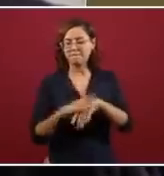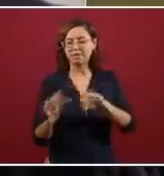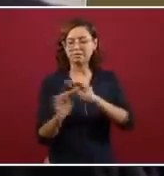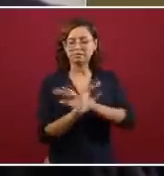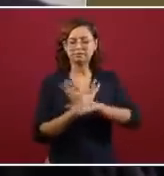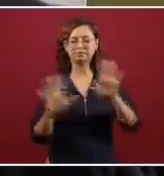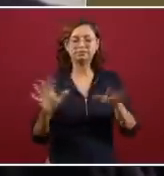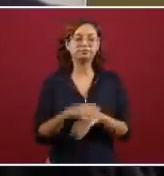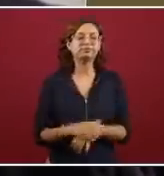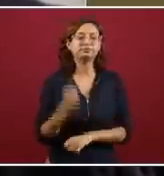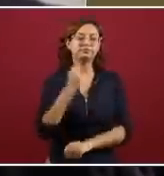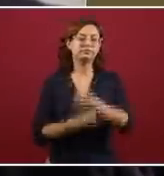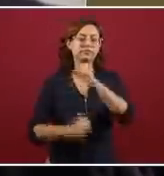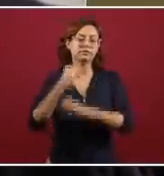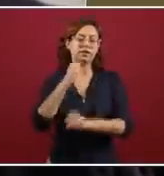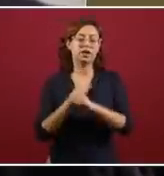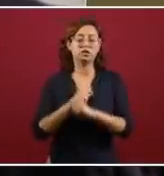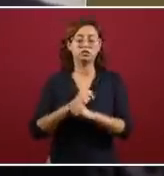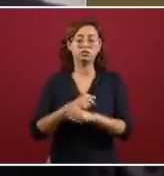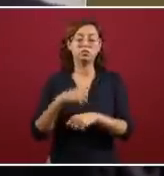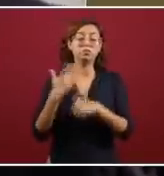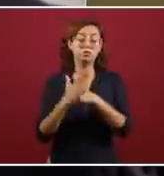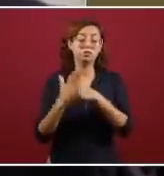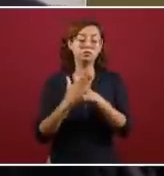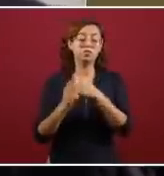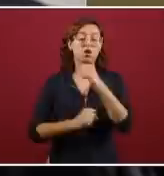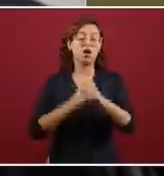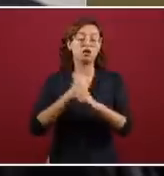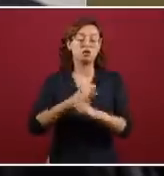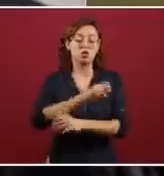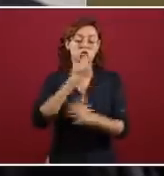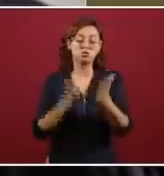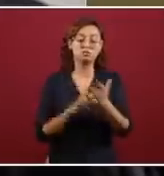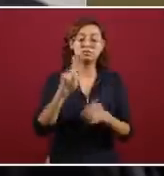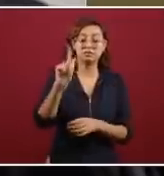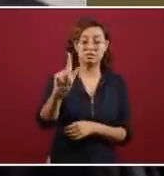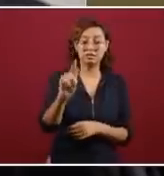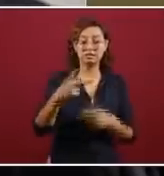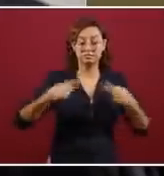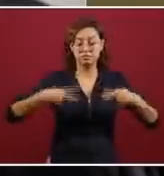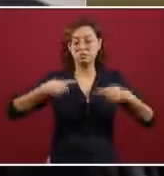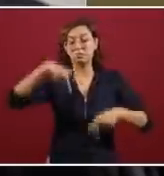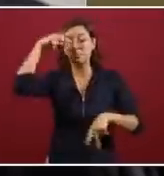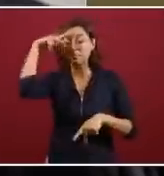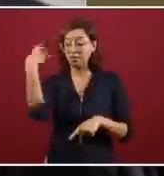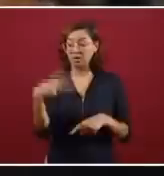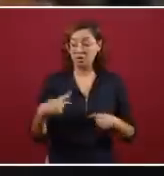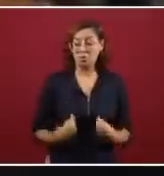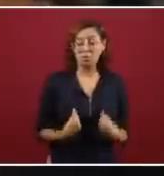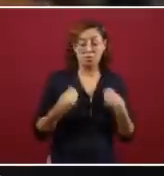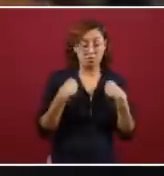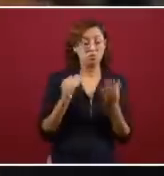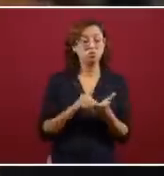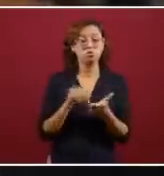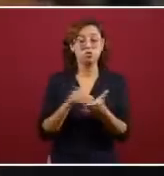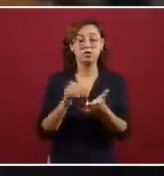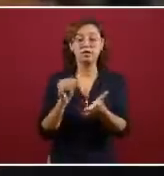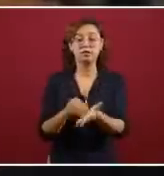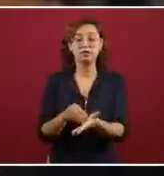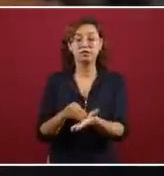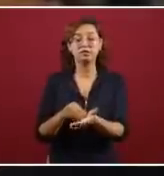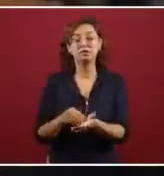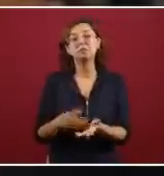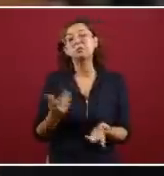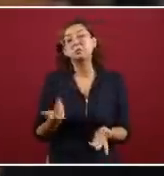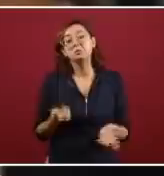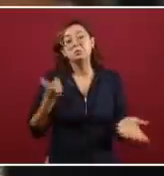Presidente, en el 2070 se dice que los mexicanos que vivan para entonces apenas podrán pagar la deuda e intereses